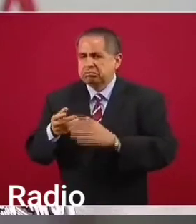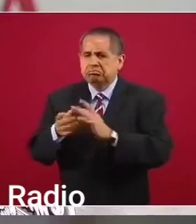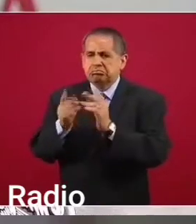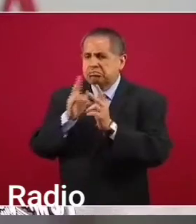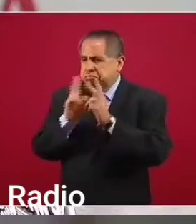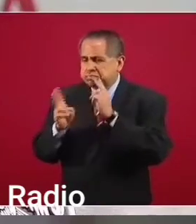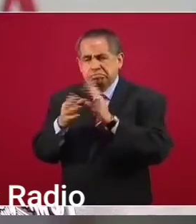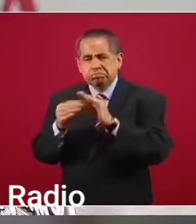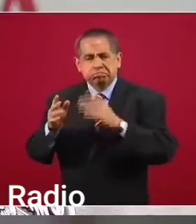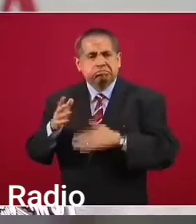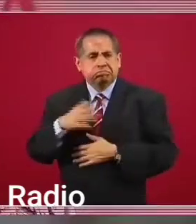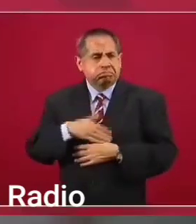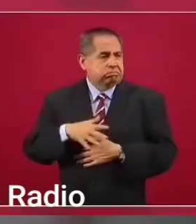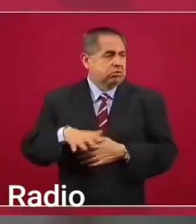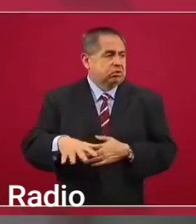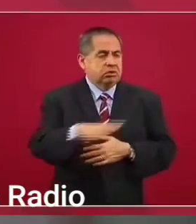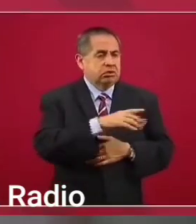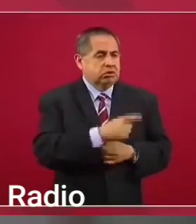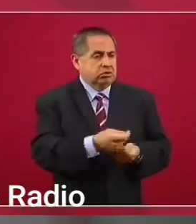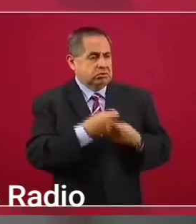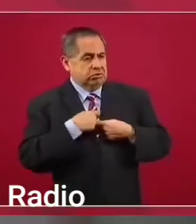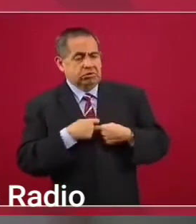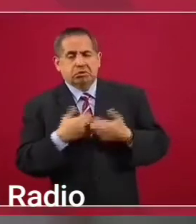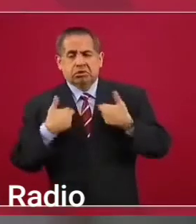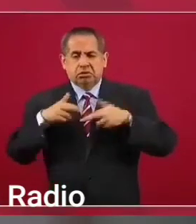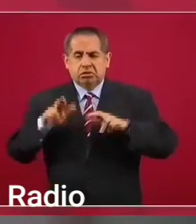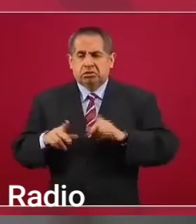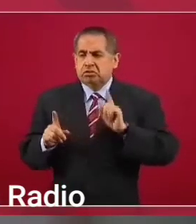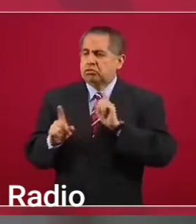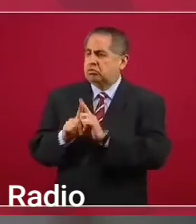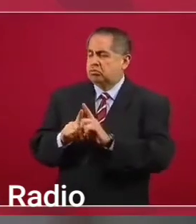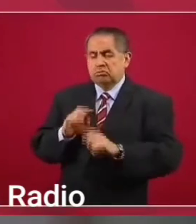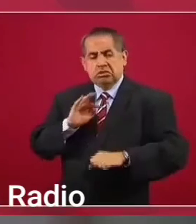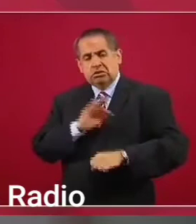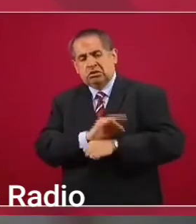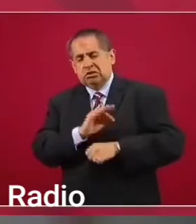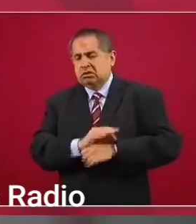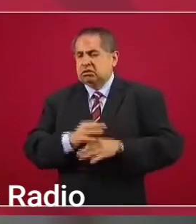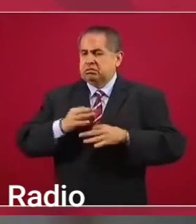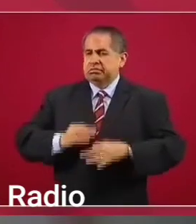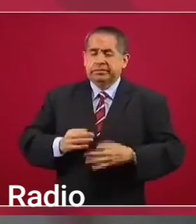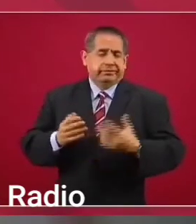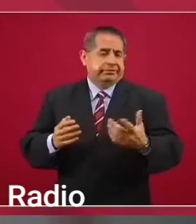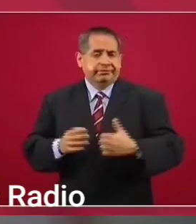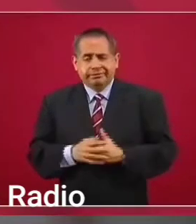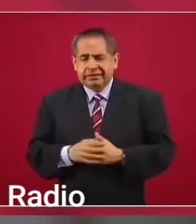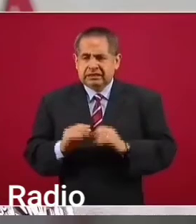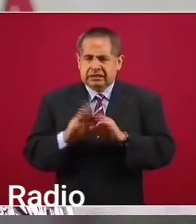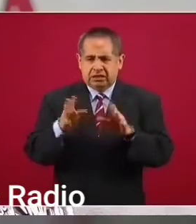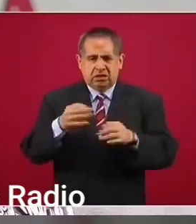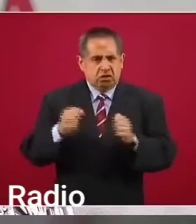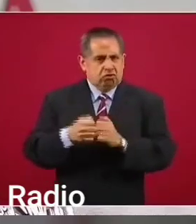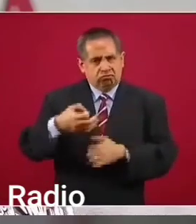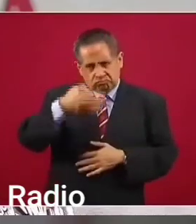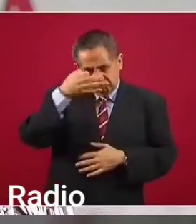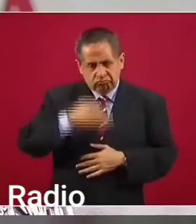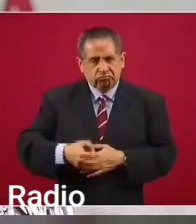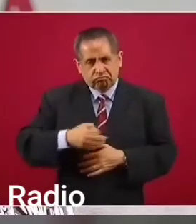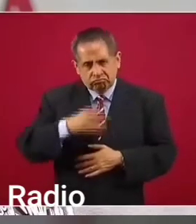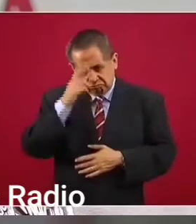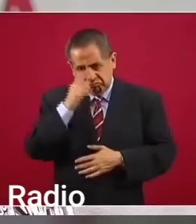y representamos a nuestro pueblo como lo merece, con